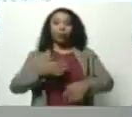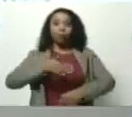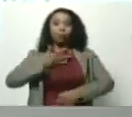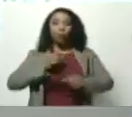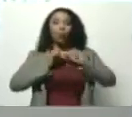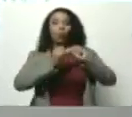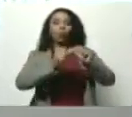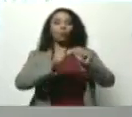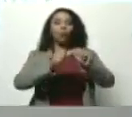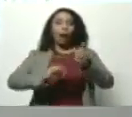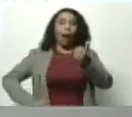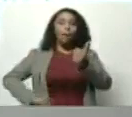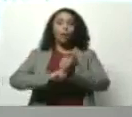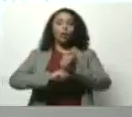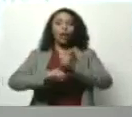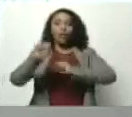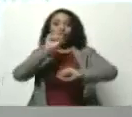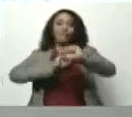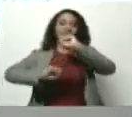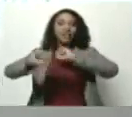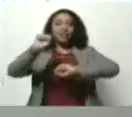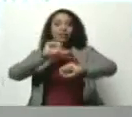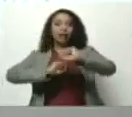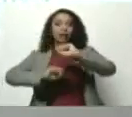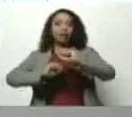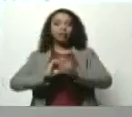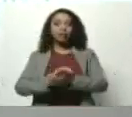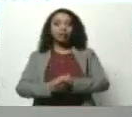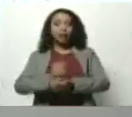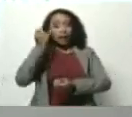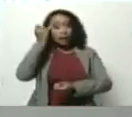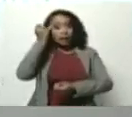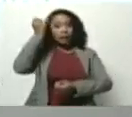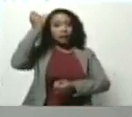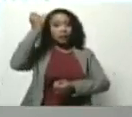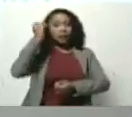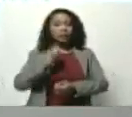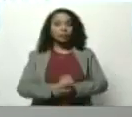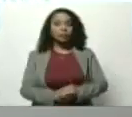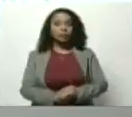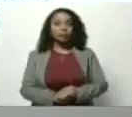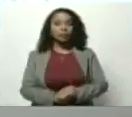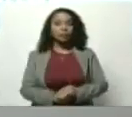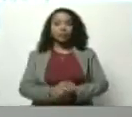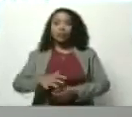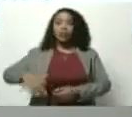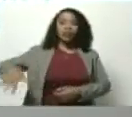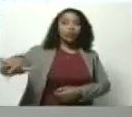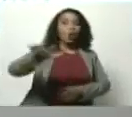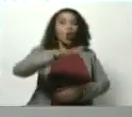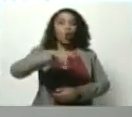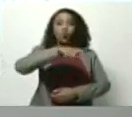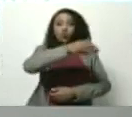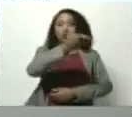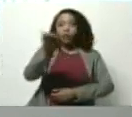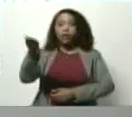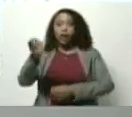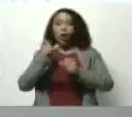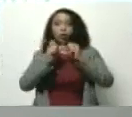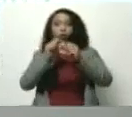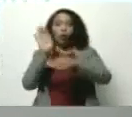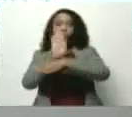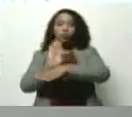apoyando y defendiendo a las ideas de youtube reuters de todos ustedes y continuar protegiendo